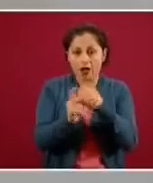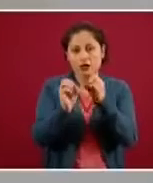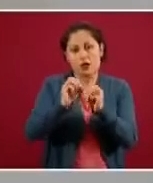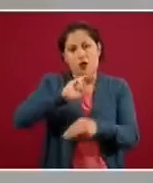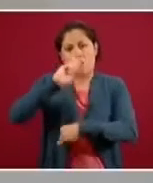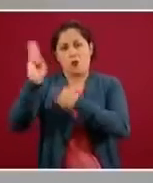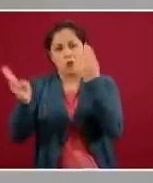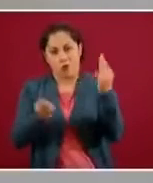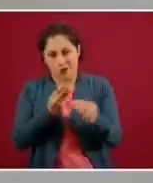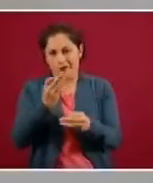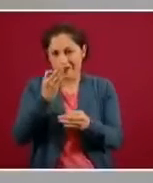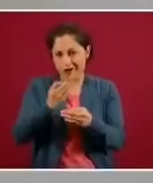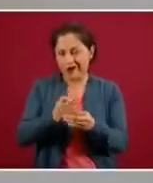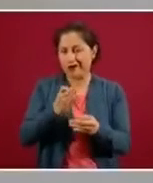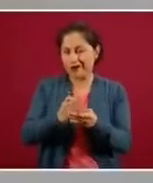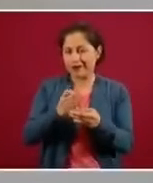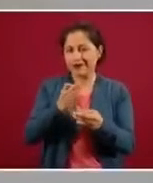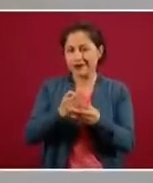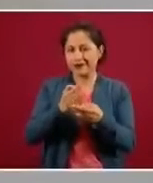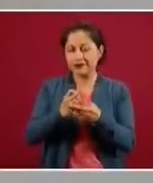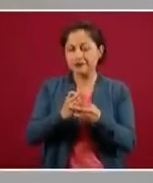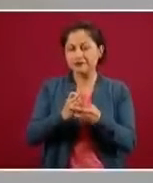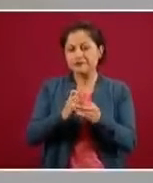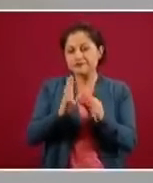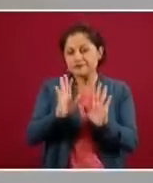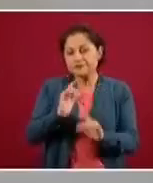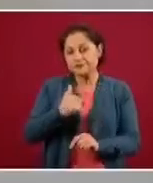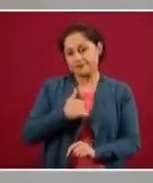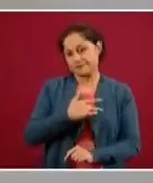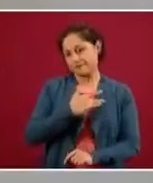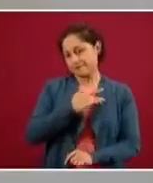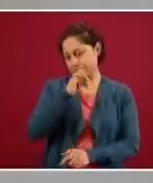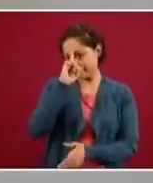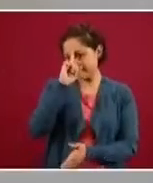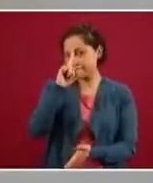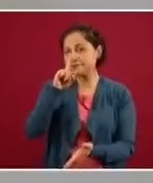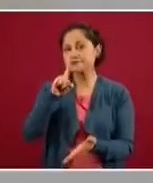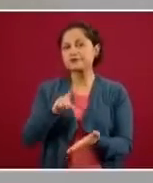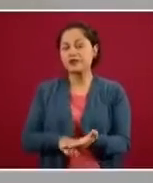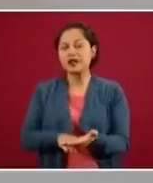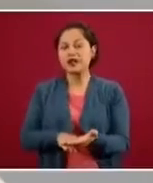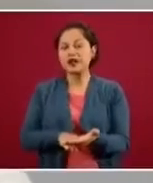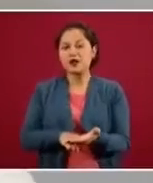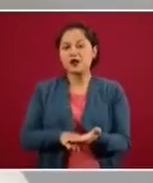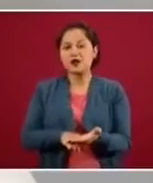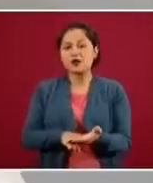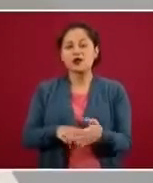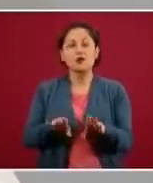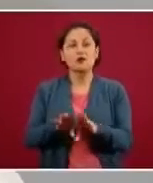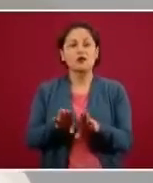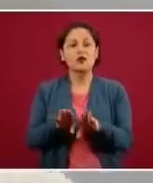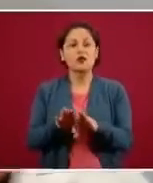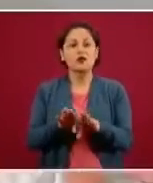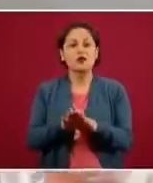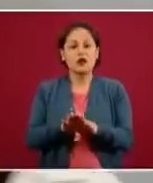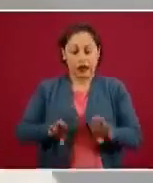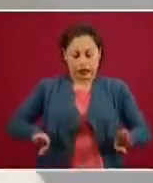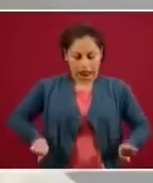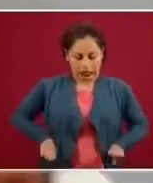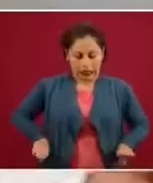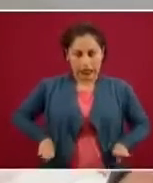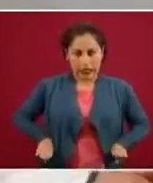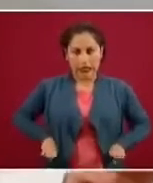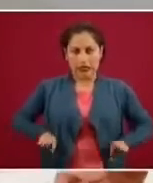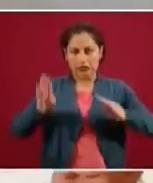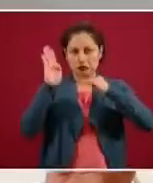creo que es importante no entrar en actitudes cerradas que precisamente desagreguen